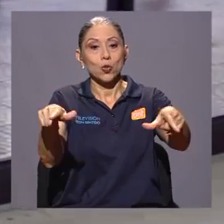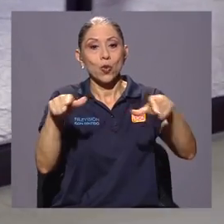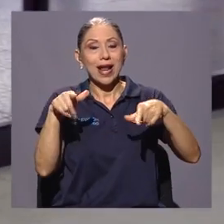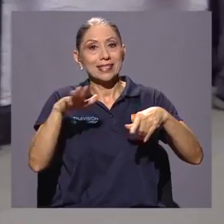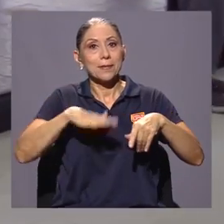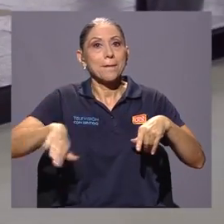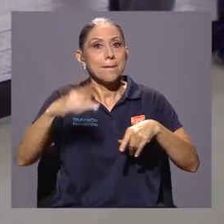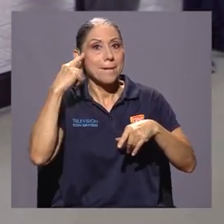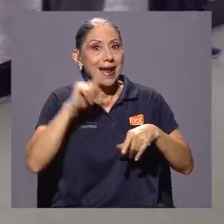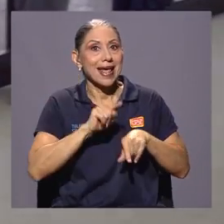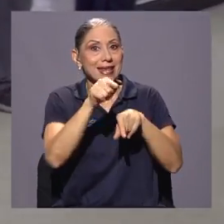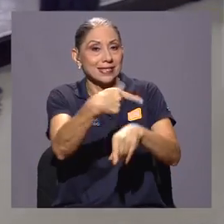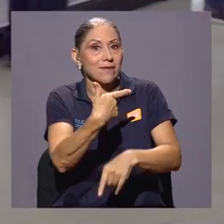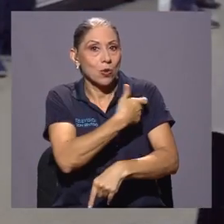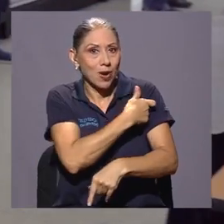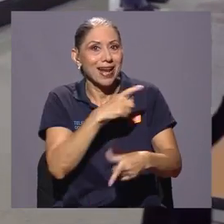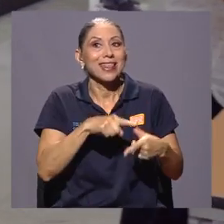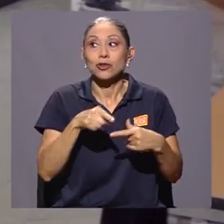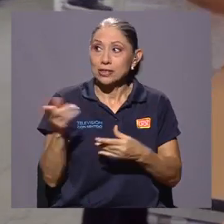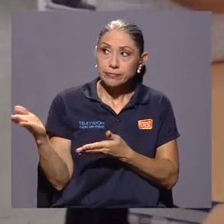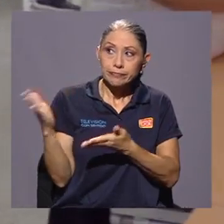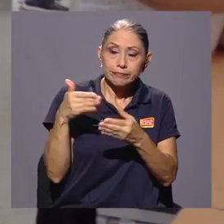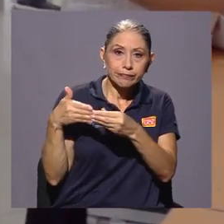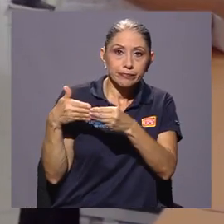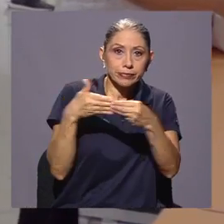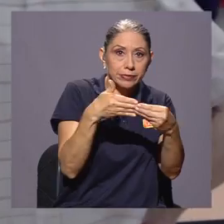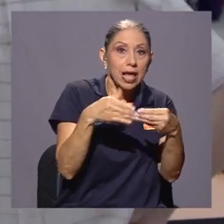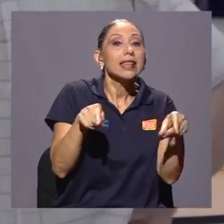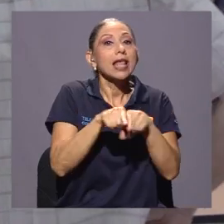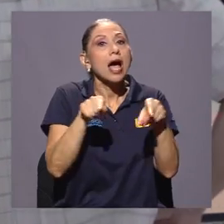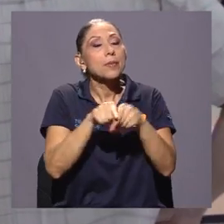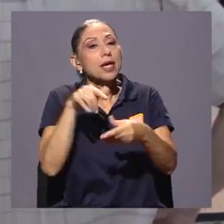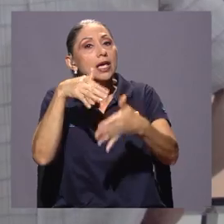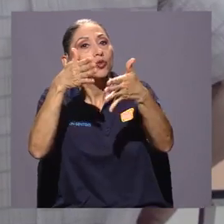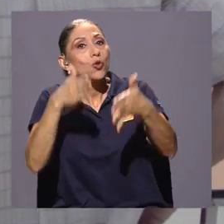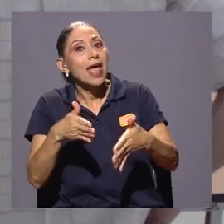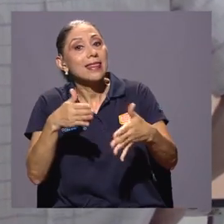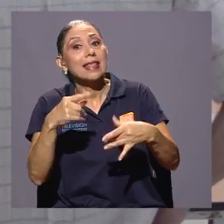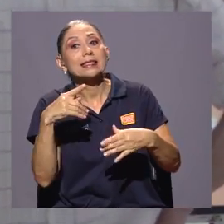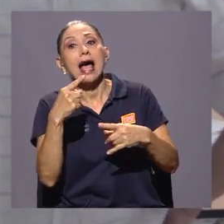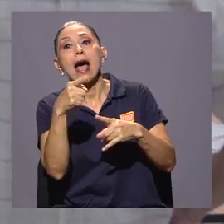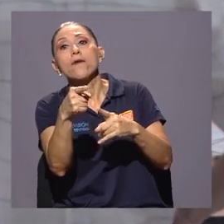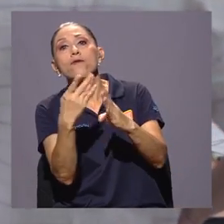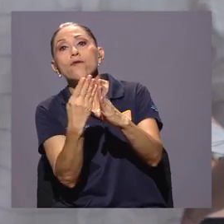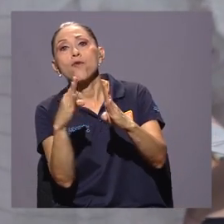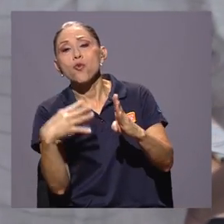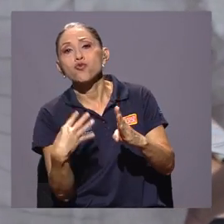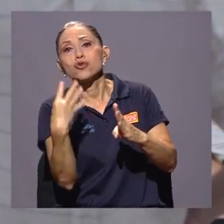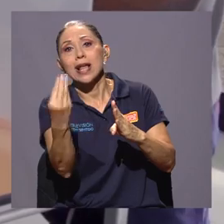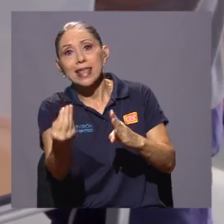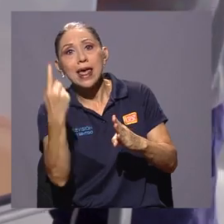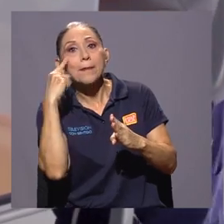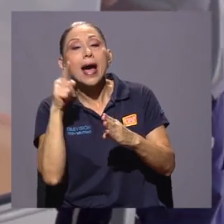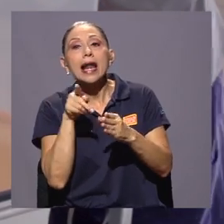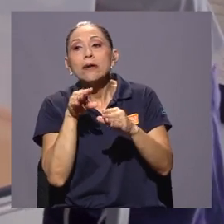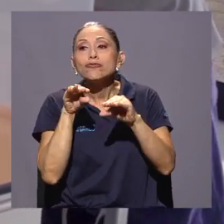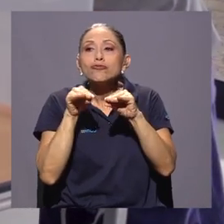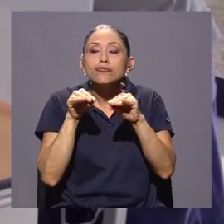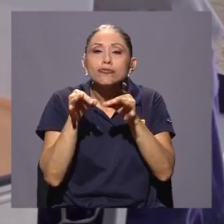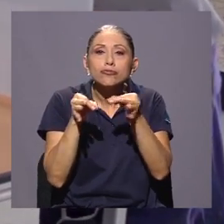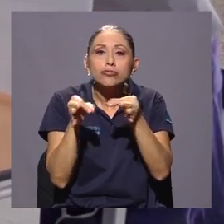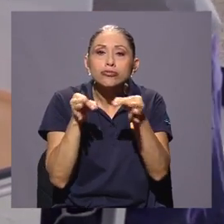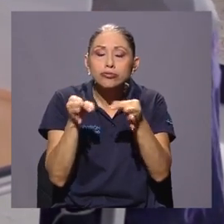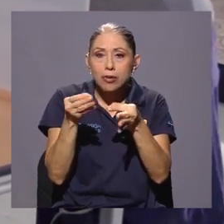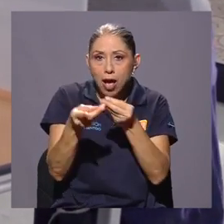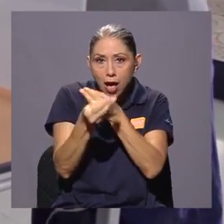quienes les ubican. También tenemos estudiantes que están en la salida para orientar a las personas y guiarlas. Para el estudiantado